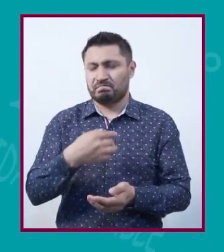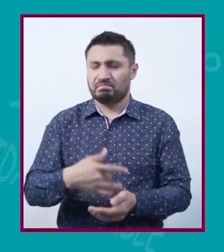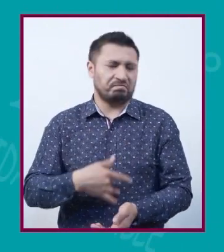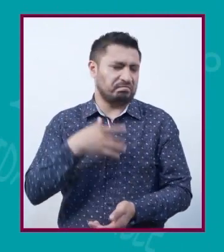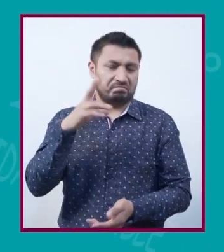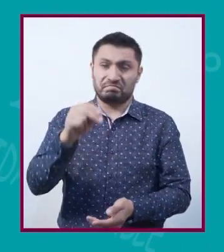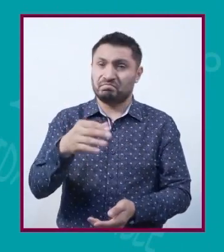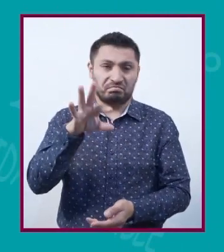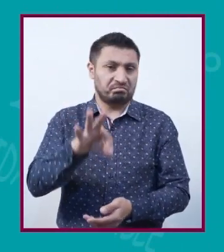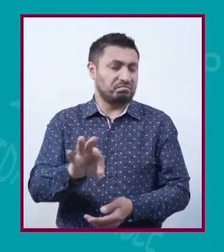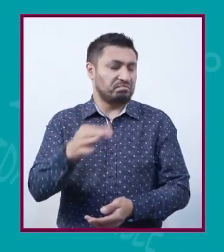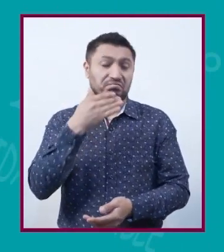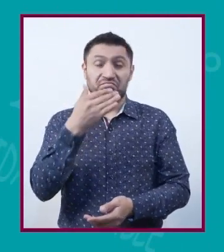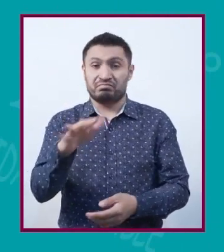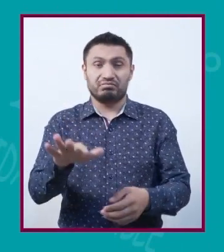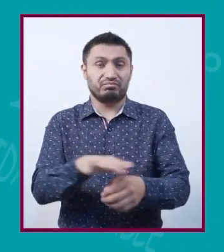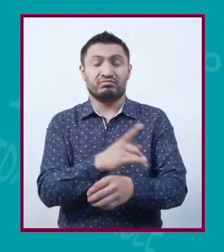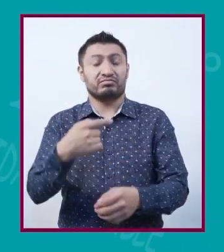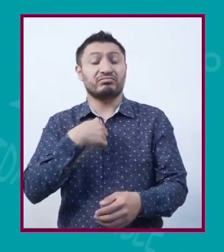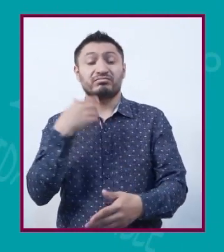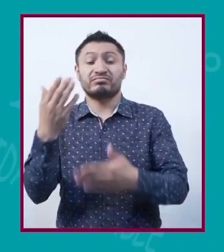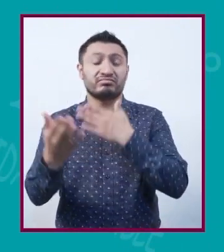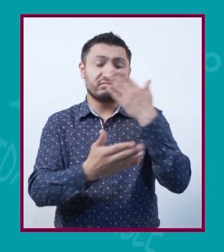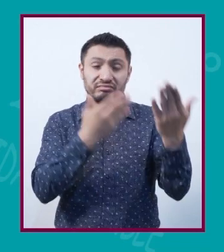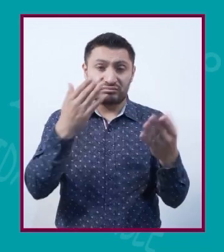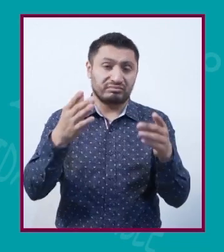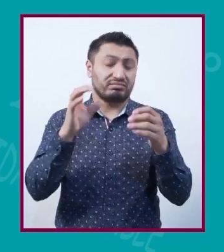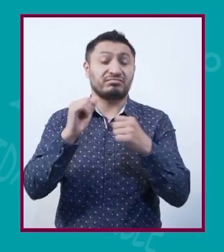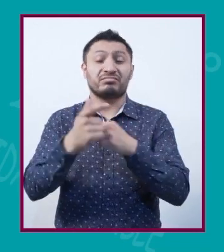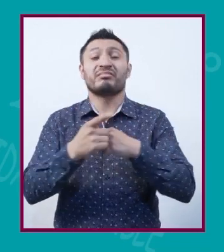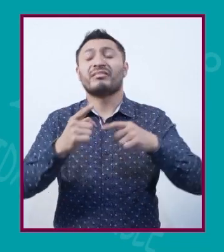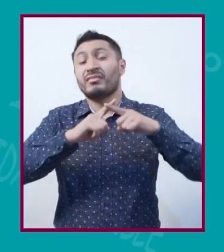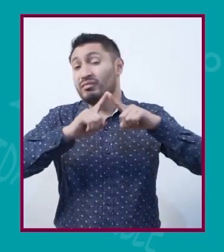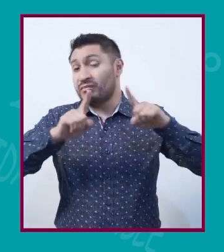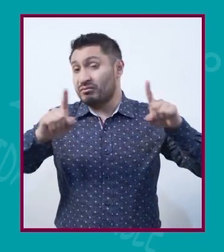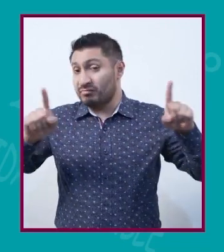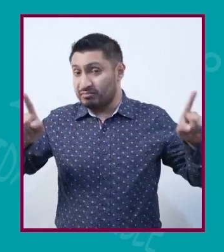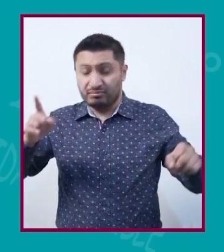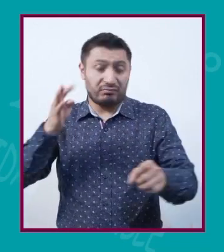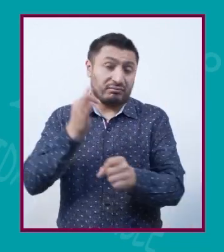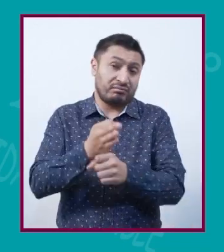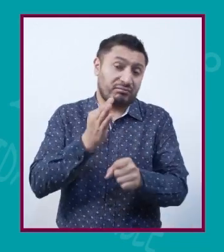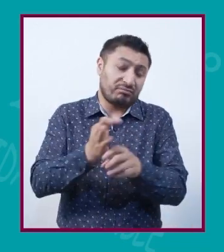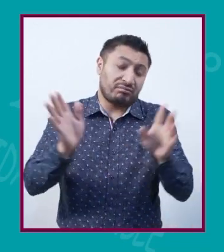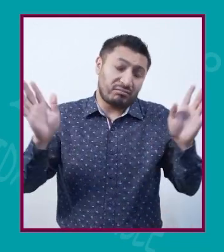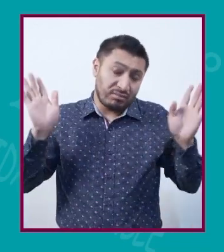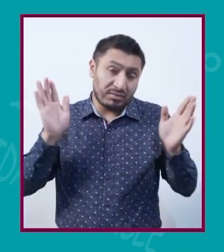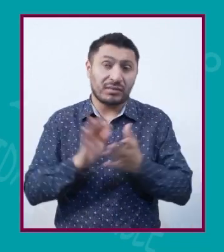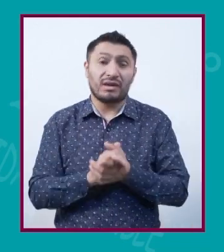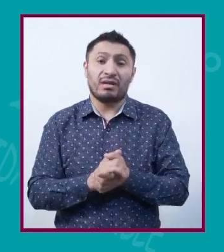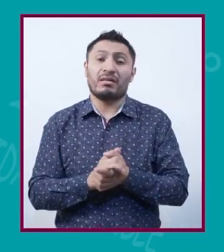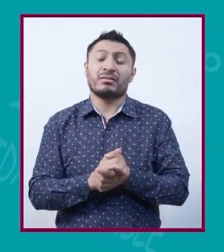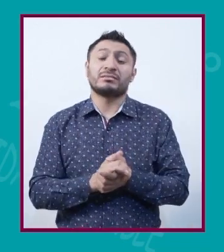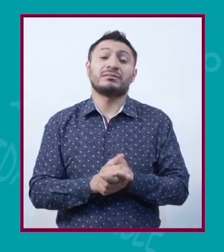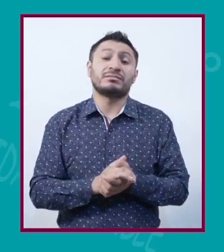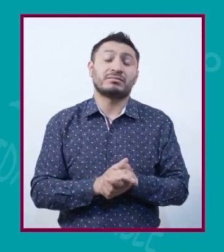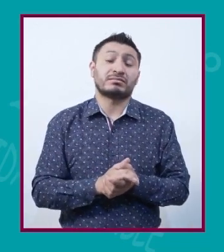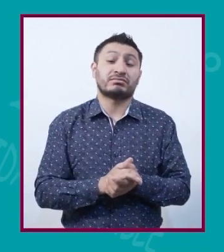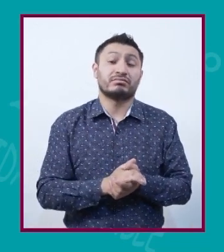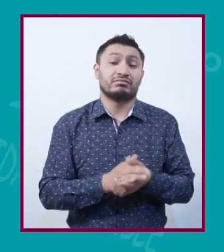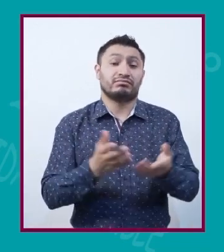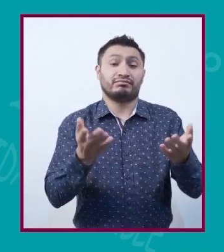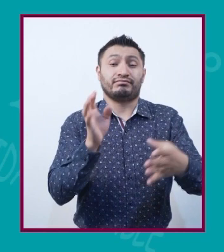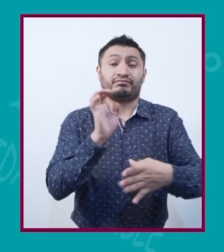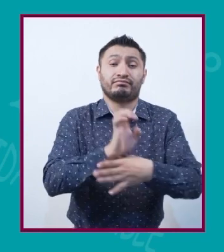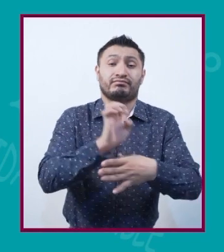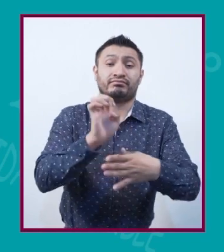alguna forma, porque lo que voy a estudiar es algo completamente diferente a lo que estoy estudiando ahorita en la prepa.